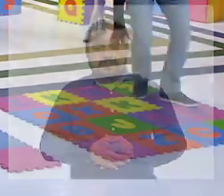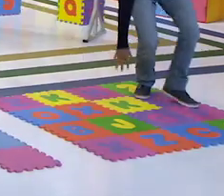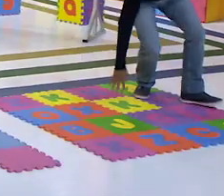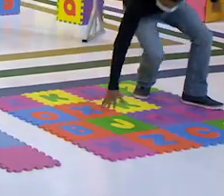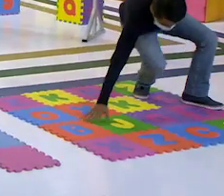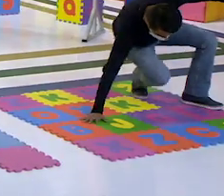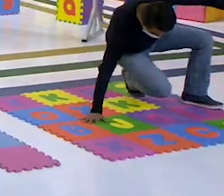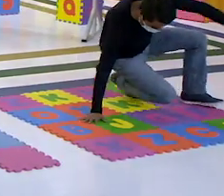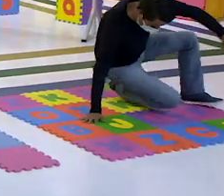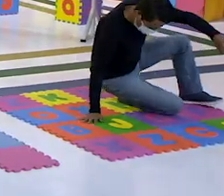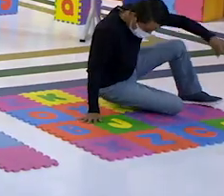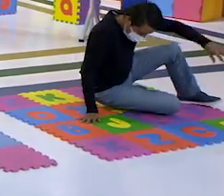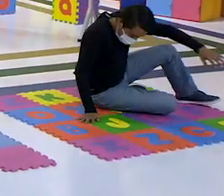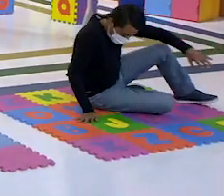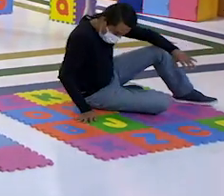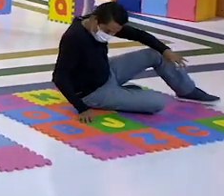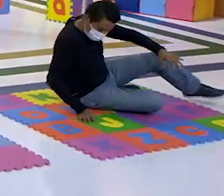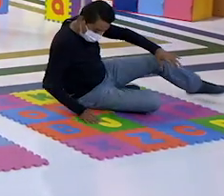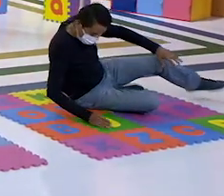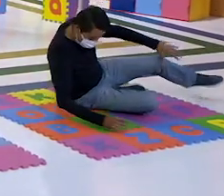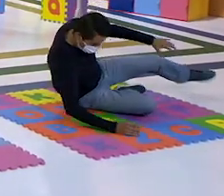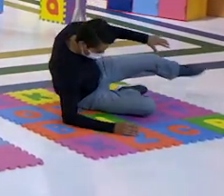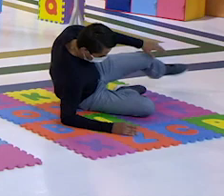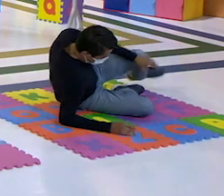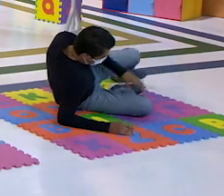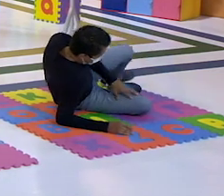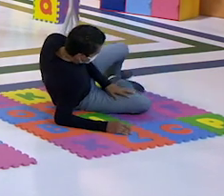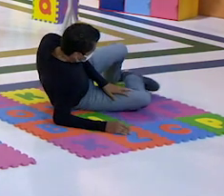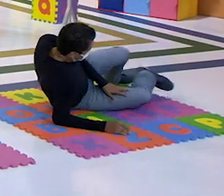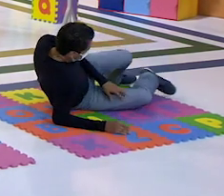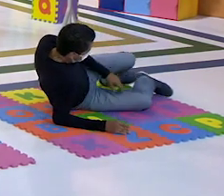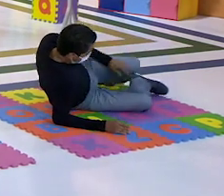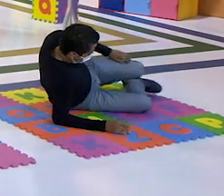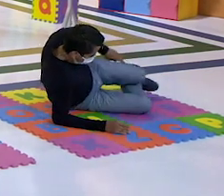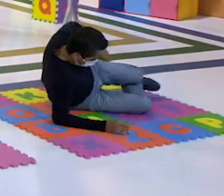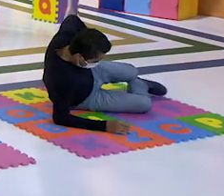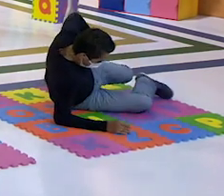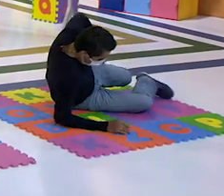Okay. Estábamos en el piso. Sí, es cierto. Estábamos en el piso.